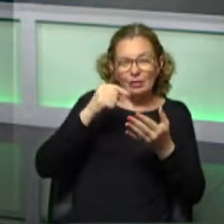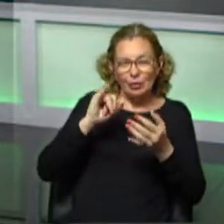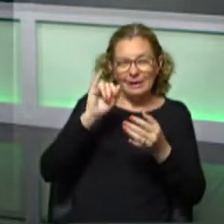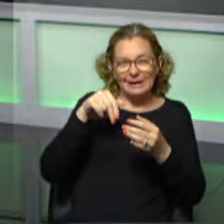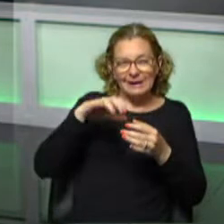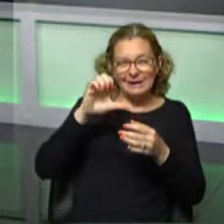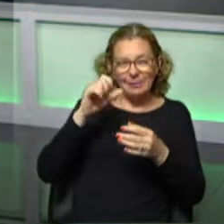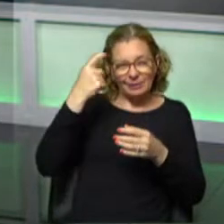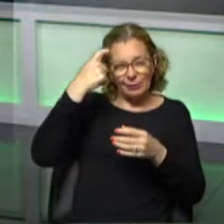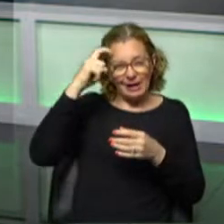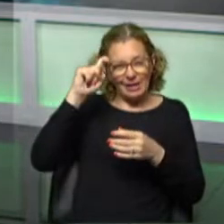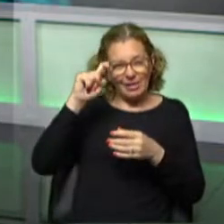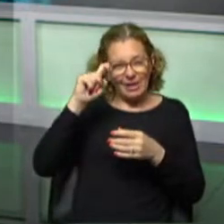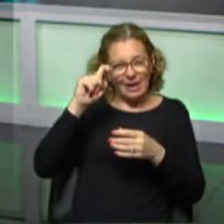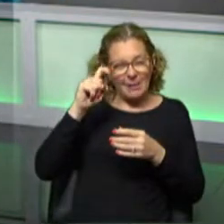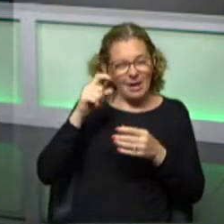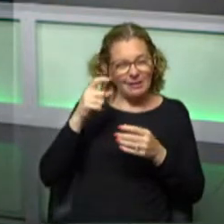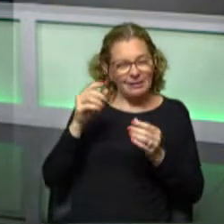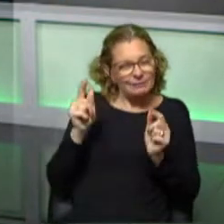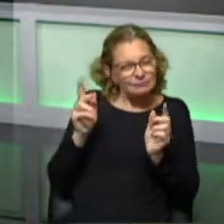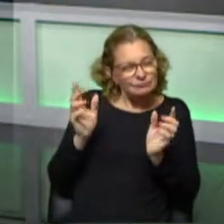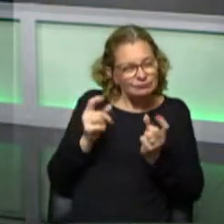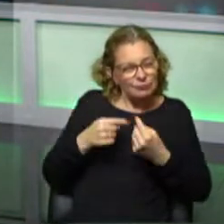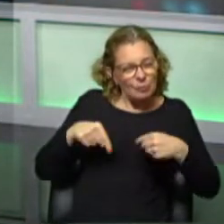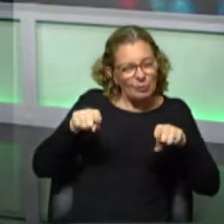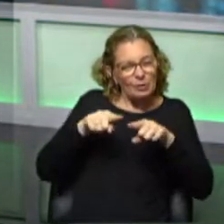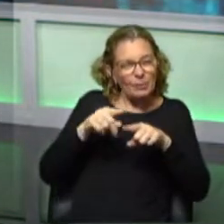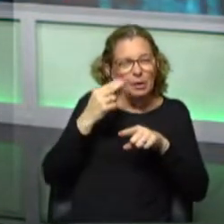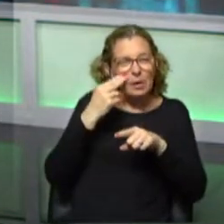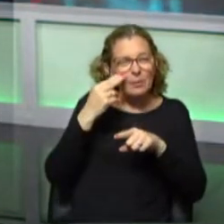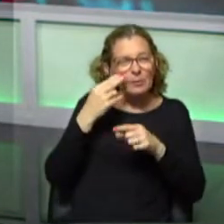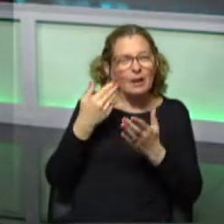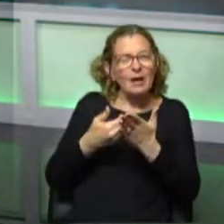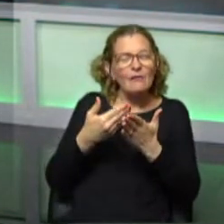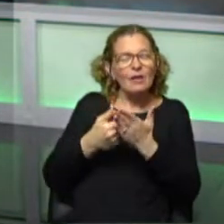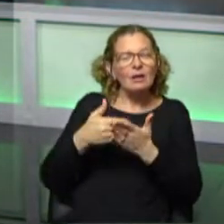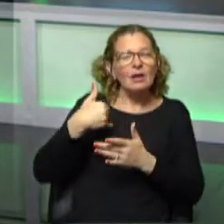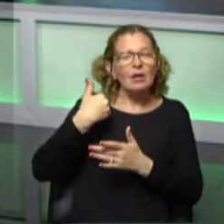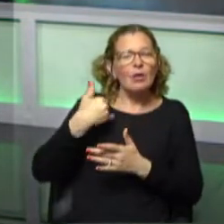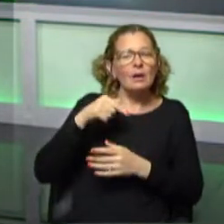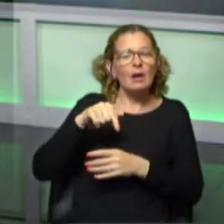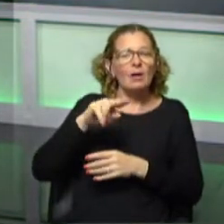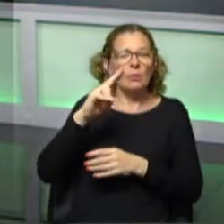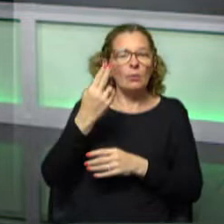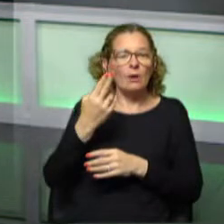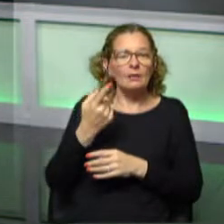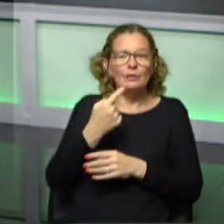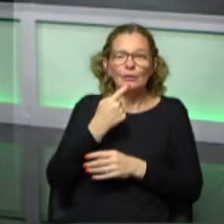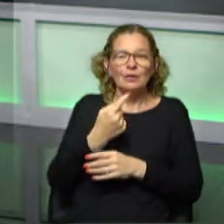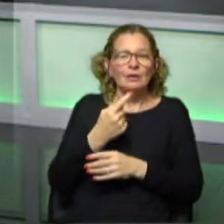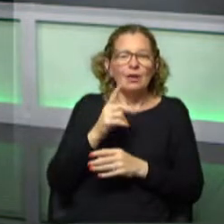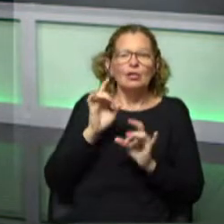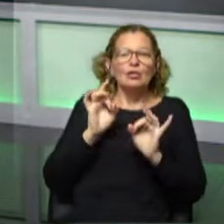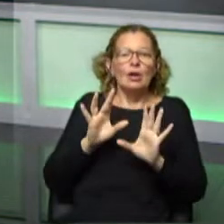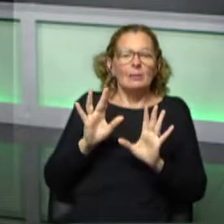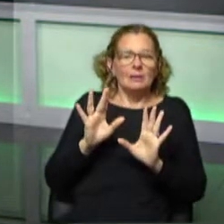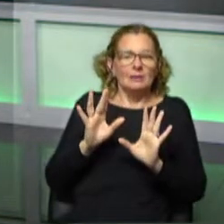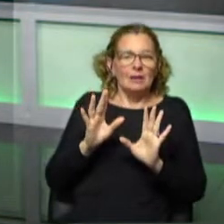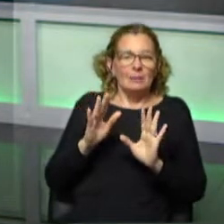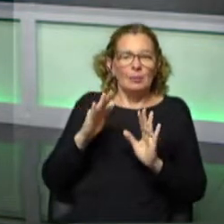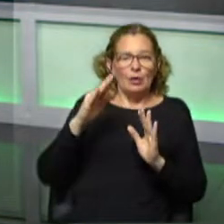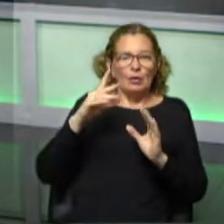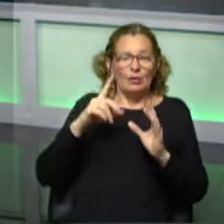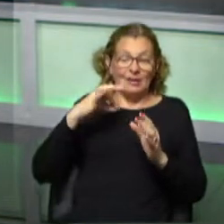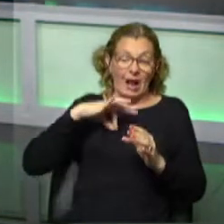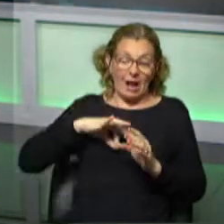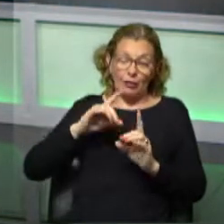tener una idea más acabada de lo que es justamente la problemática del desempleo juvenil en nuestro país que no se manifiesta solo por niveles